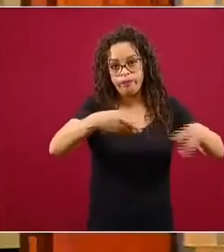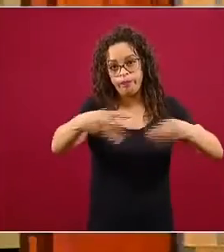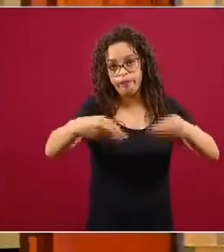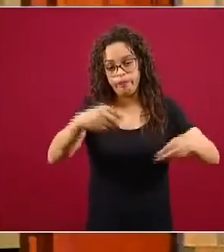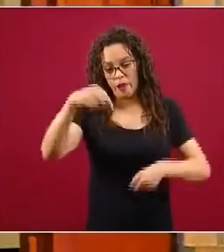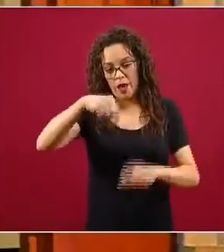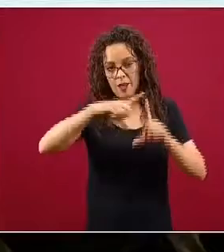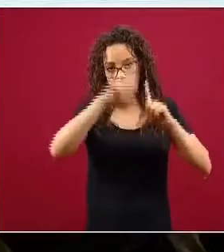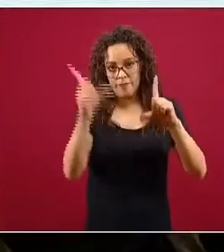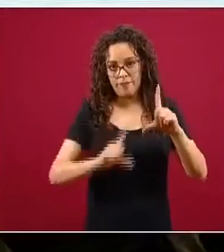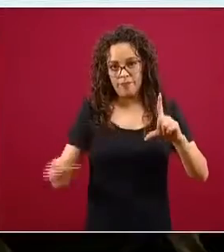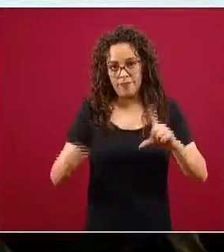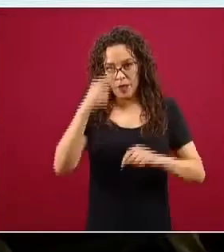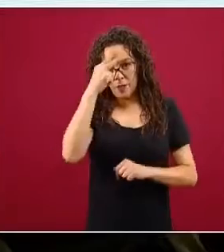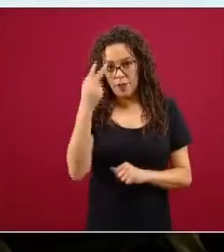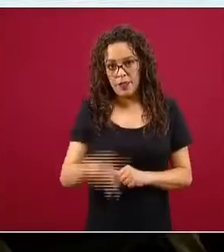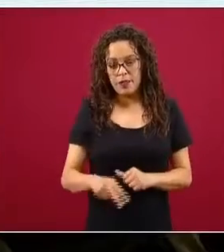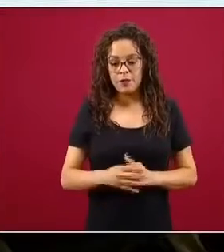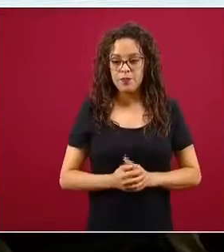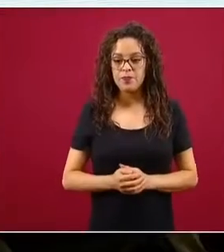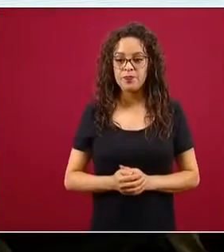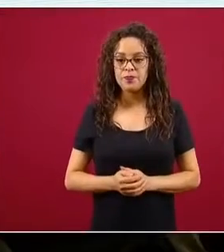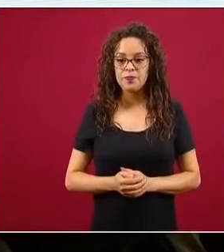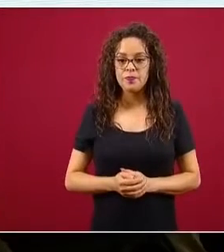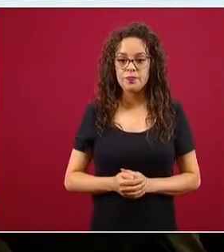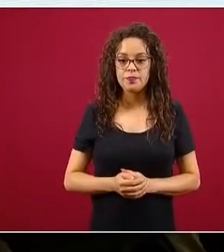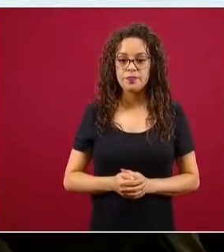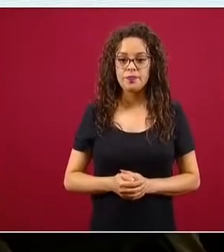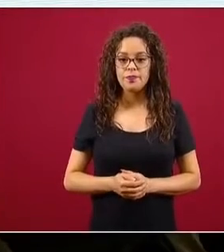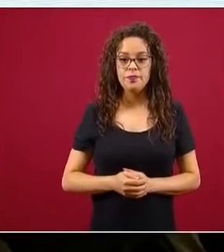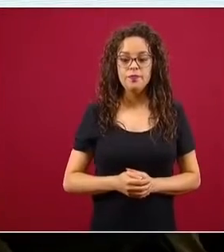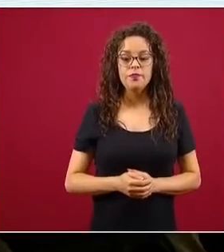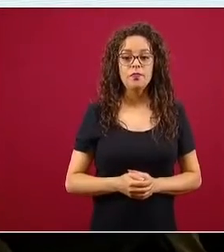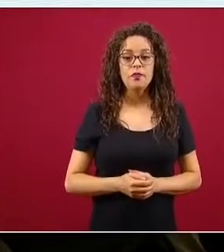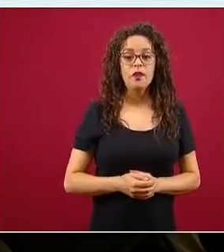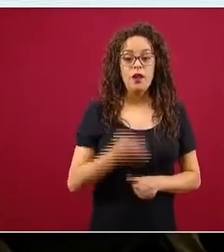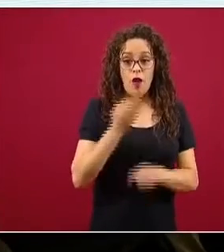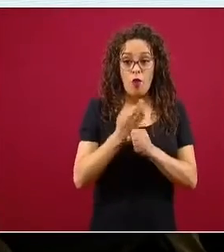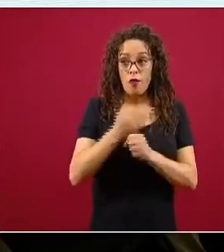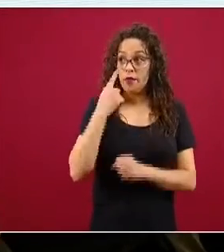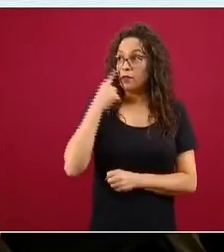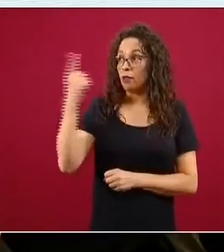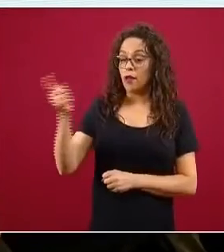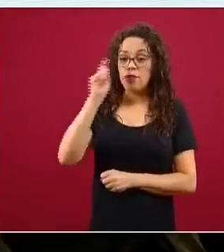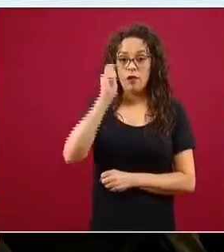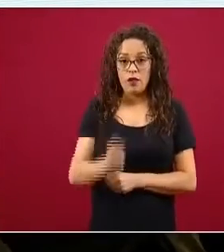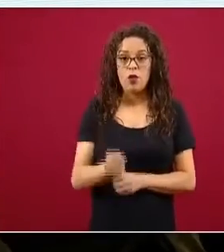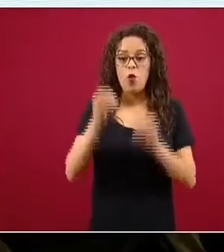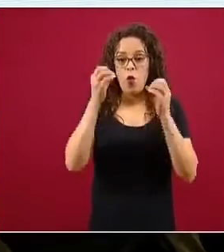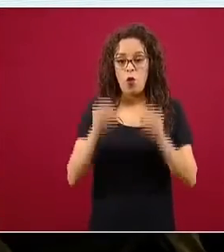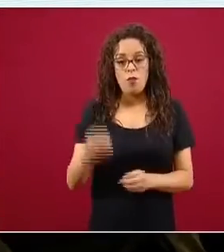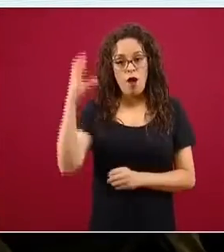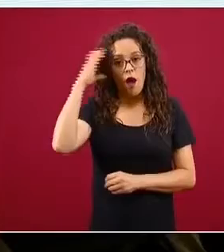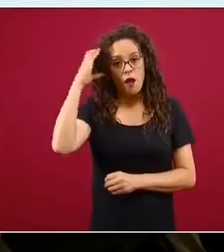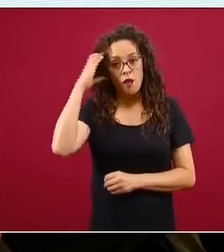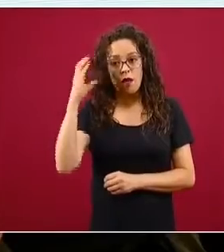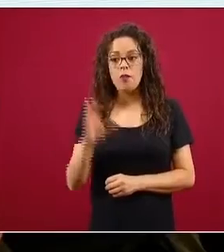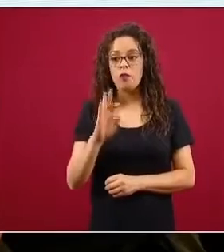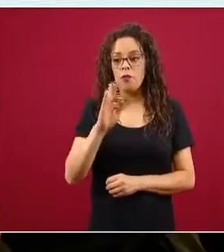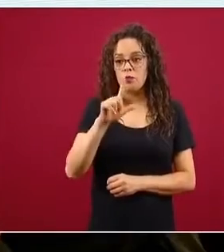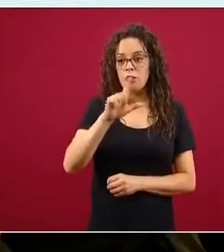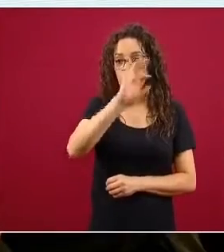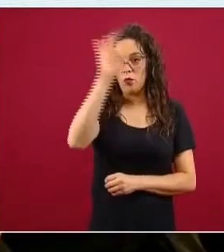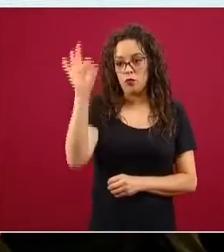siguiente diapositiva. Es la ocupación hospitalaria de camas generales, 47% a nivel